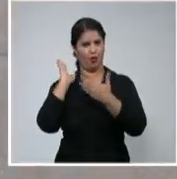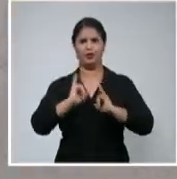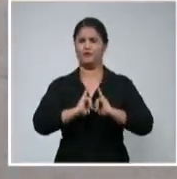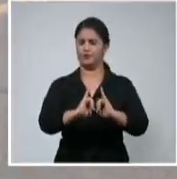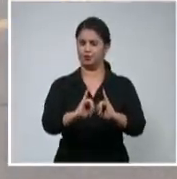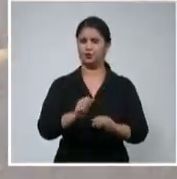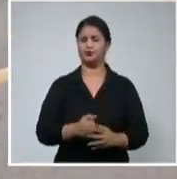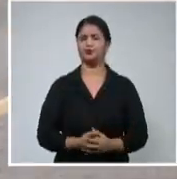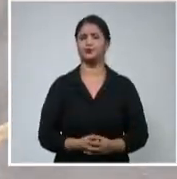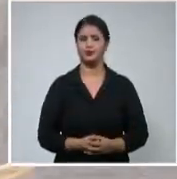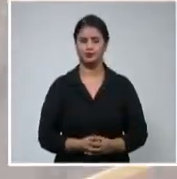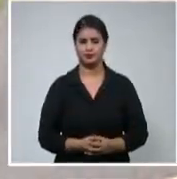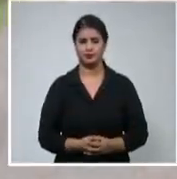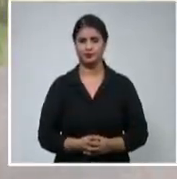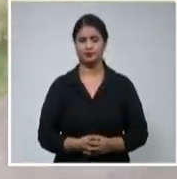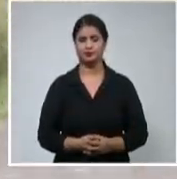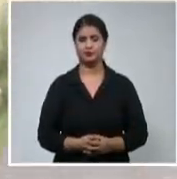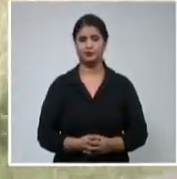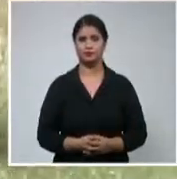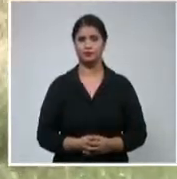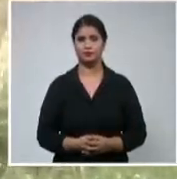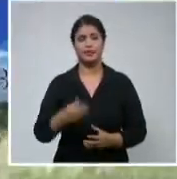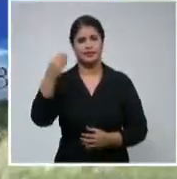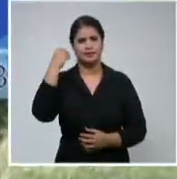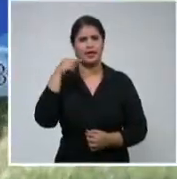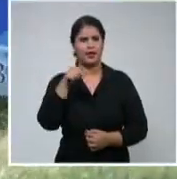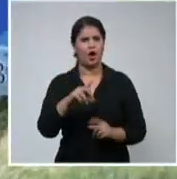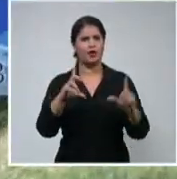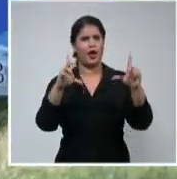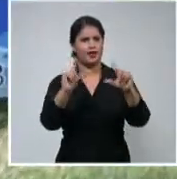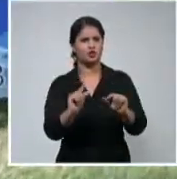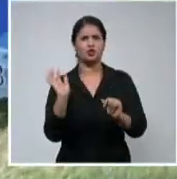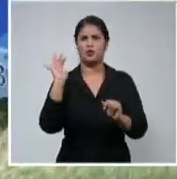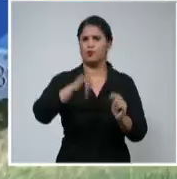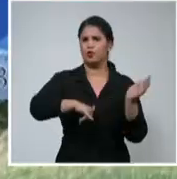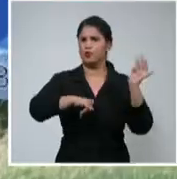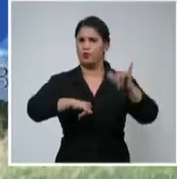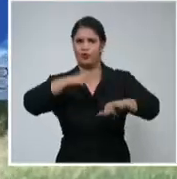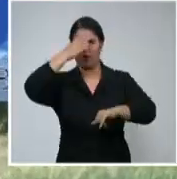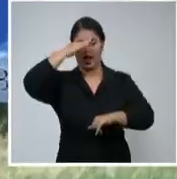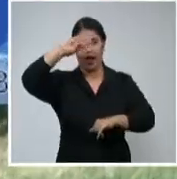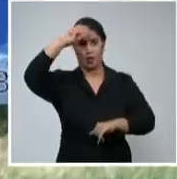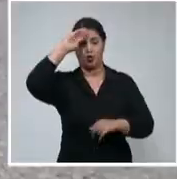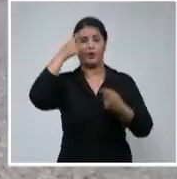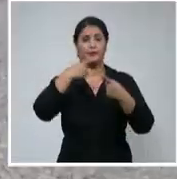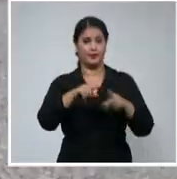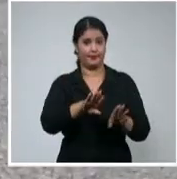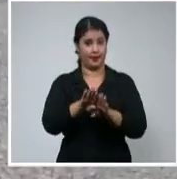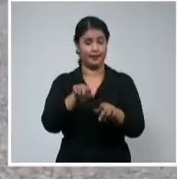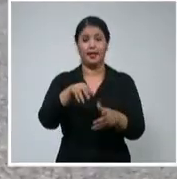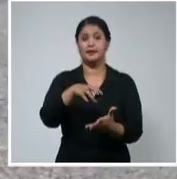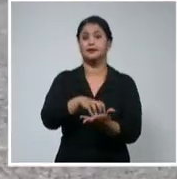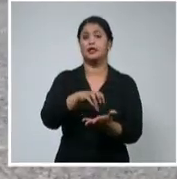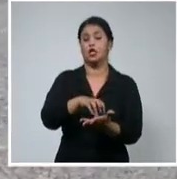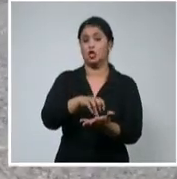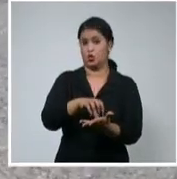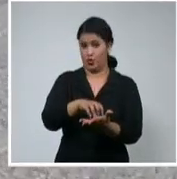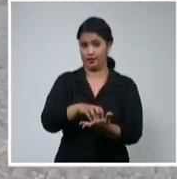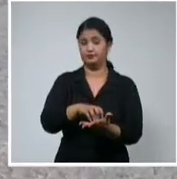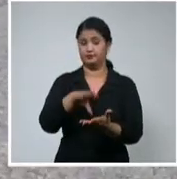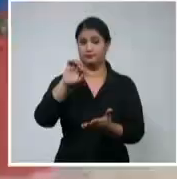Aunque transita la temporada baja de visitantes nacionales, el Polo Rancho Luna, perteneciente a la empresa de gastronomía, alojamiento y recreación